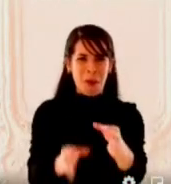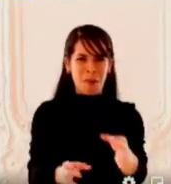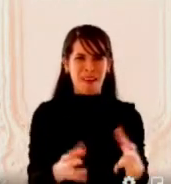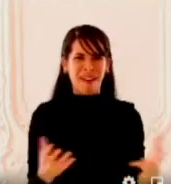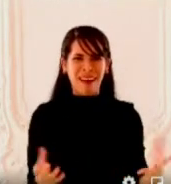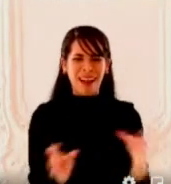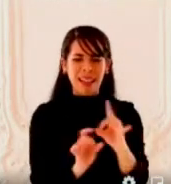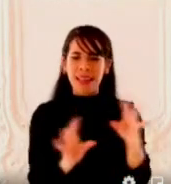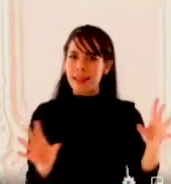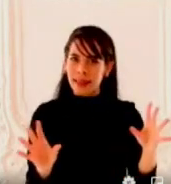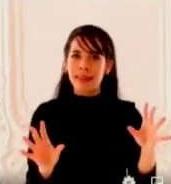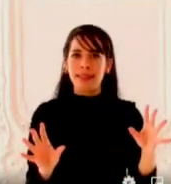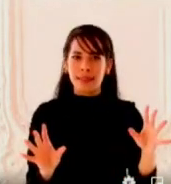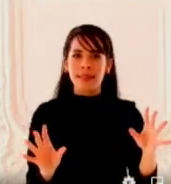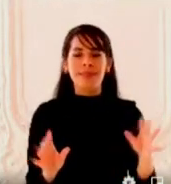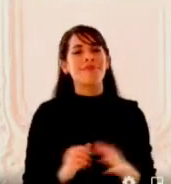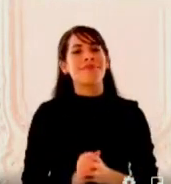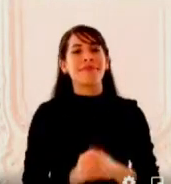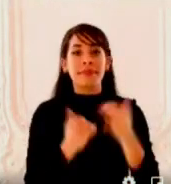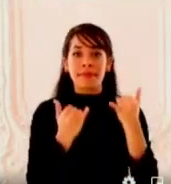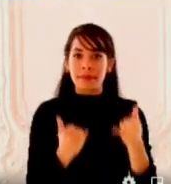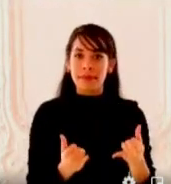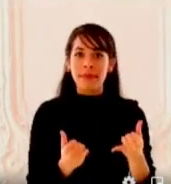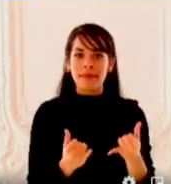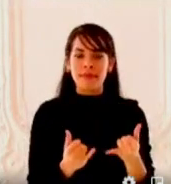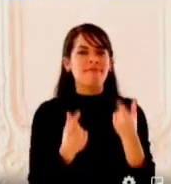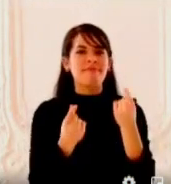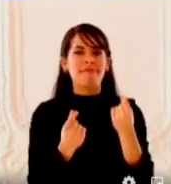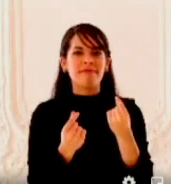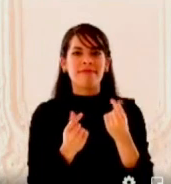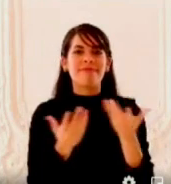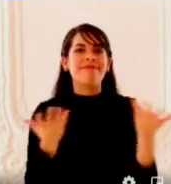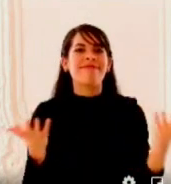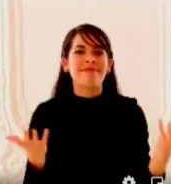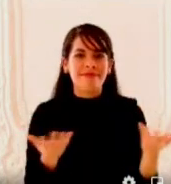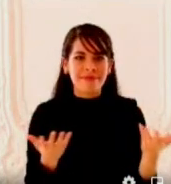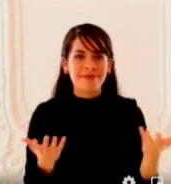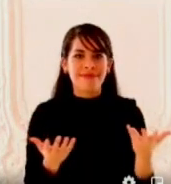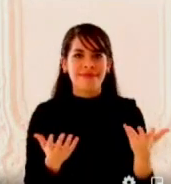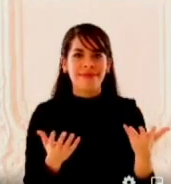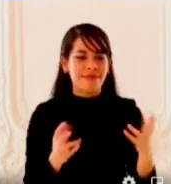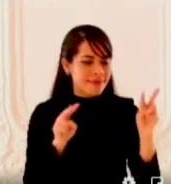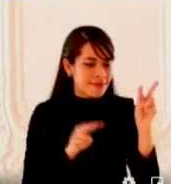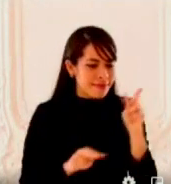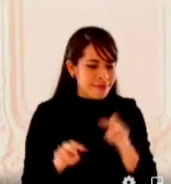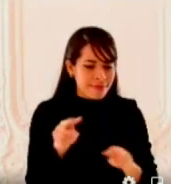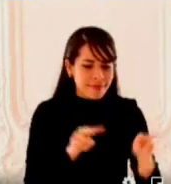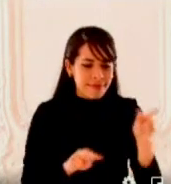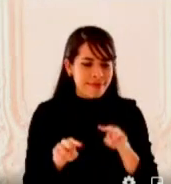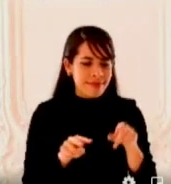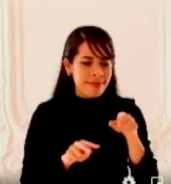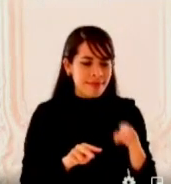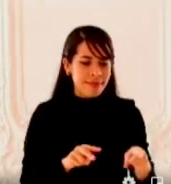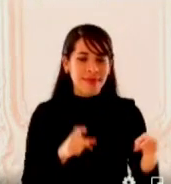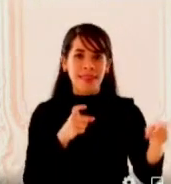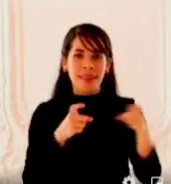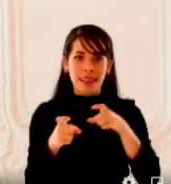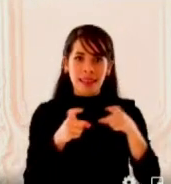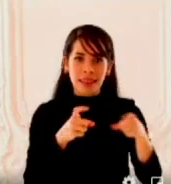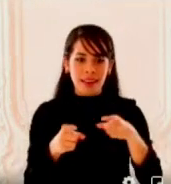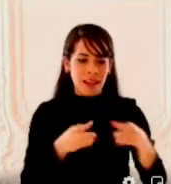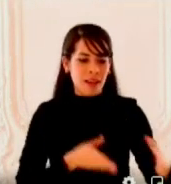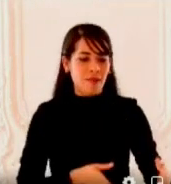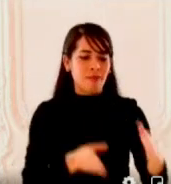mencionando. Así que lo que vamos a estar velando sea en manos de la Directoría de Obras Públicas